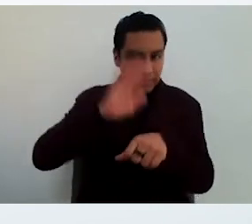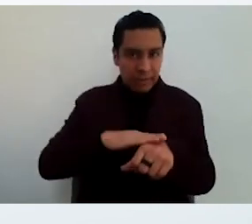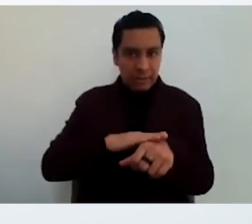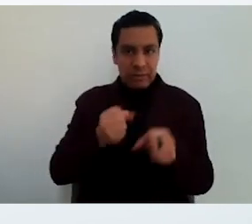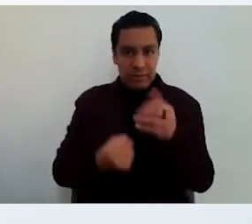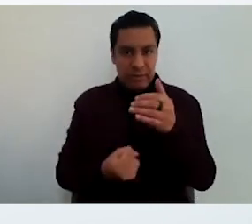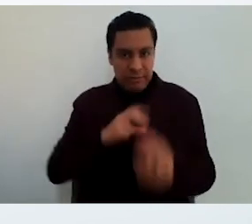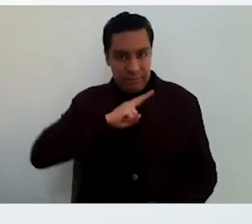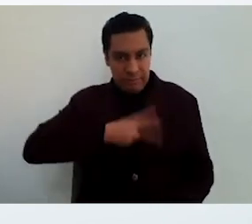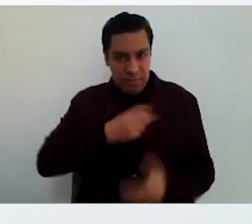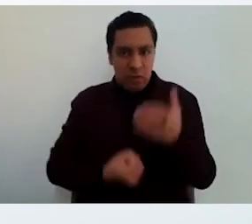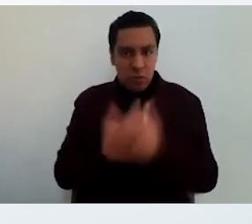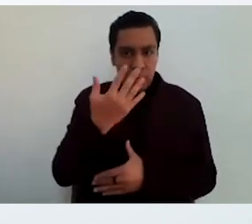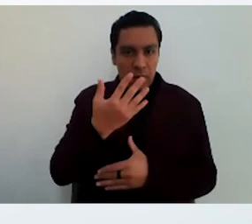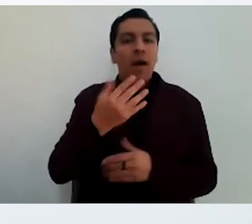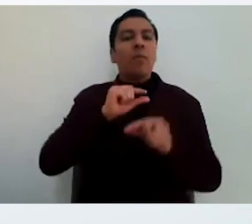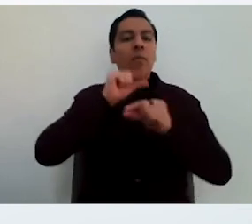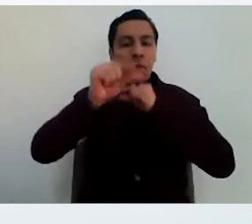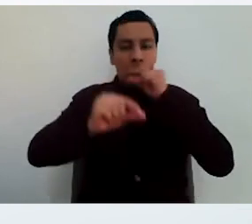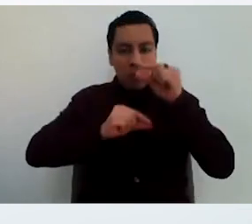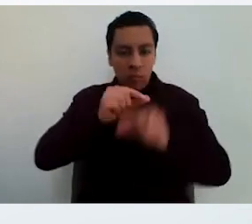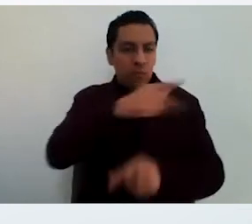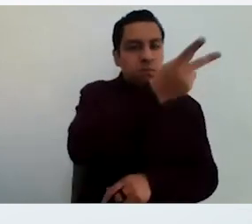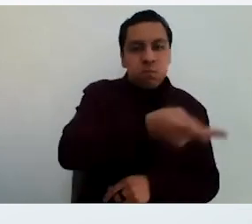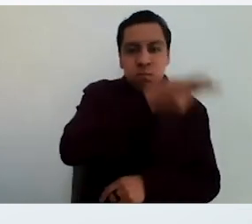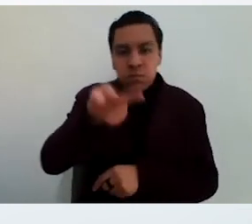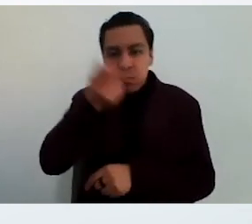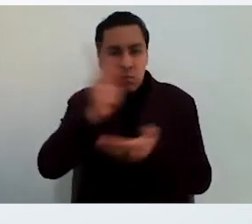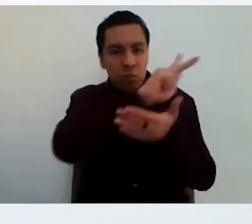de reestructurar todo, de replantearlo todo